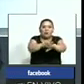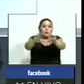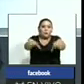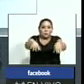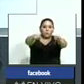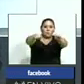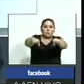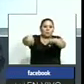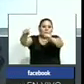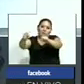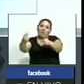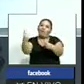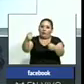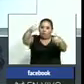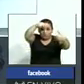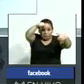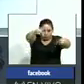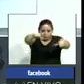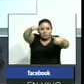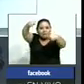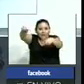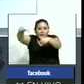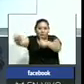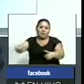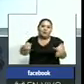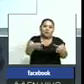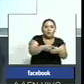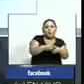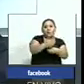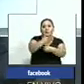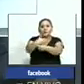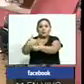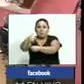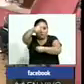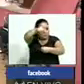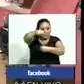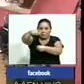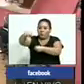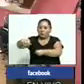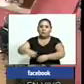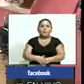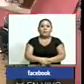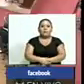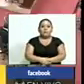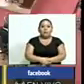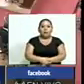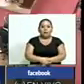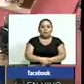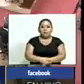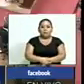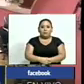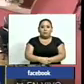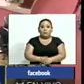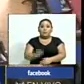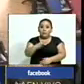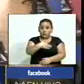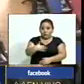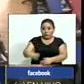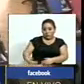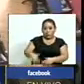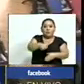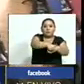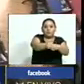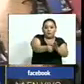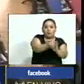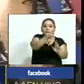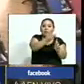no existe un acuerdo entre las diferentes fracciones legislativas. En efecto, la convocatoria. El presidente del